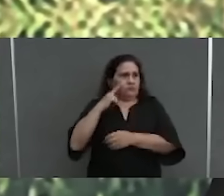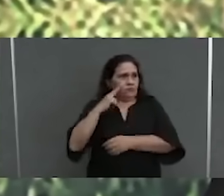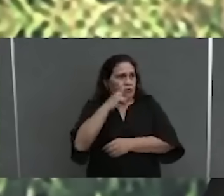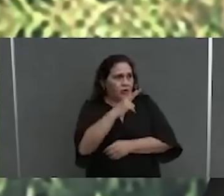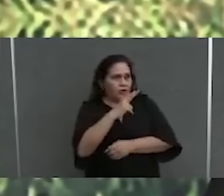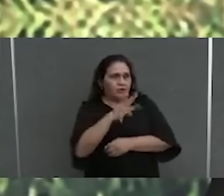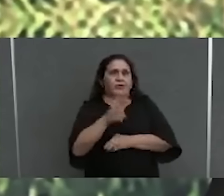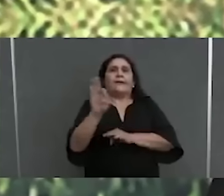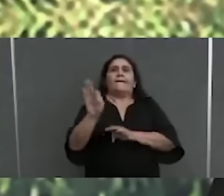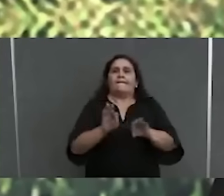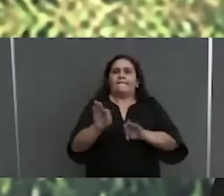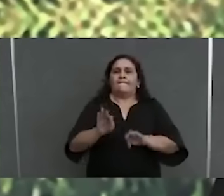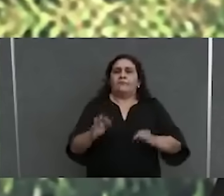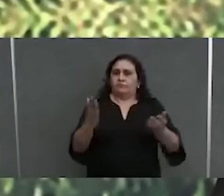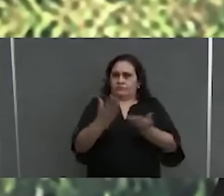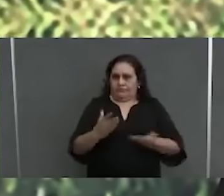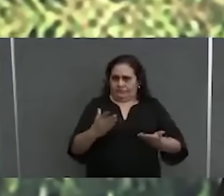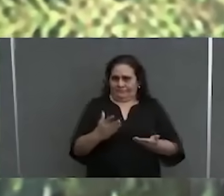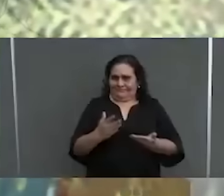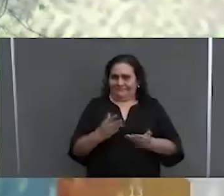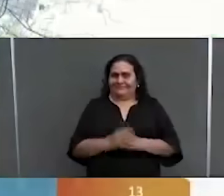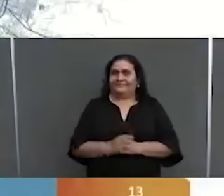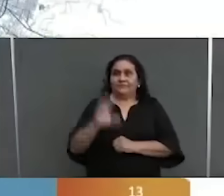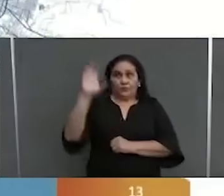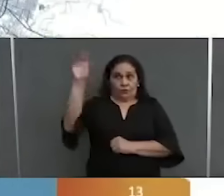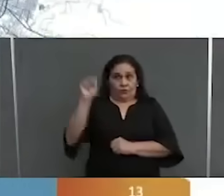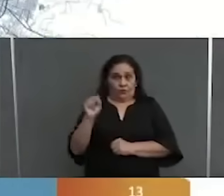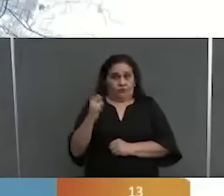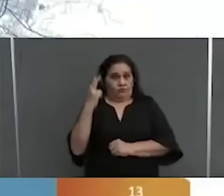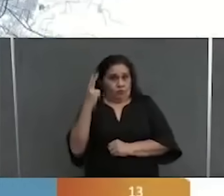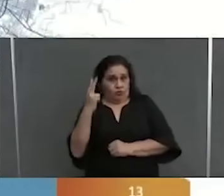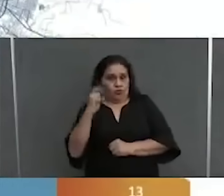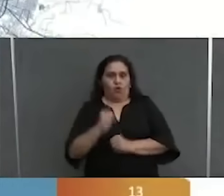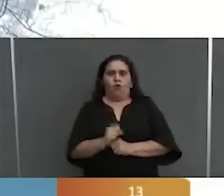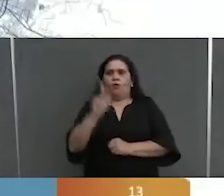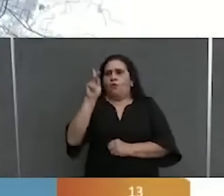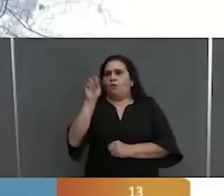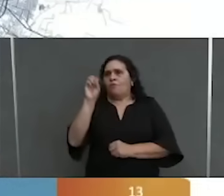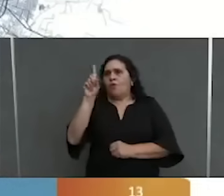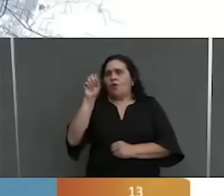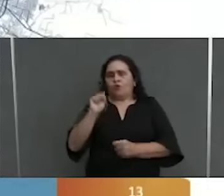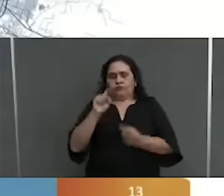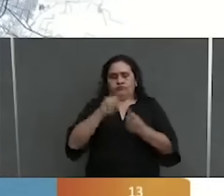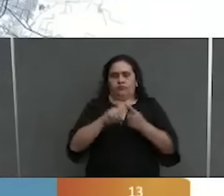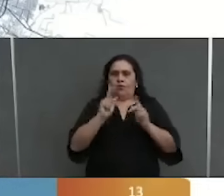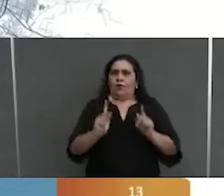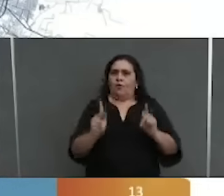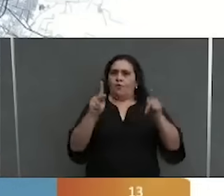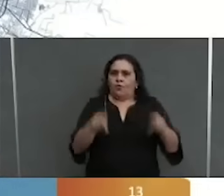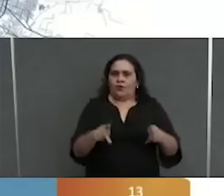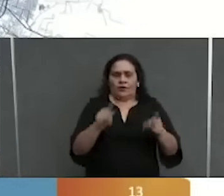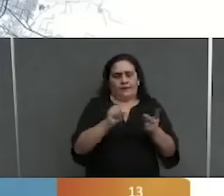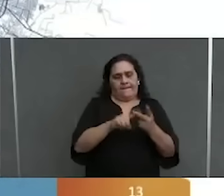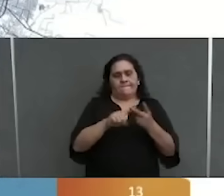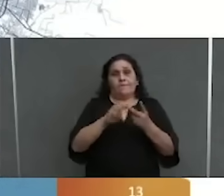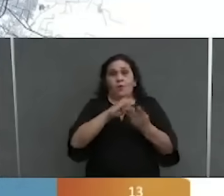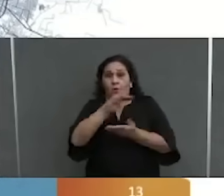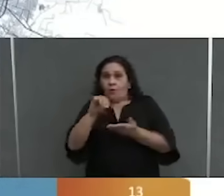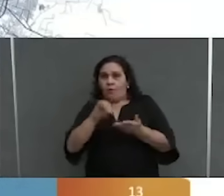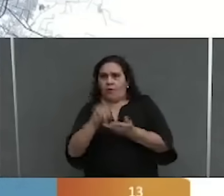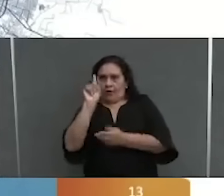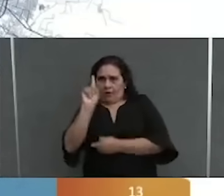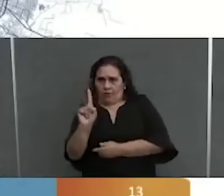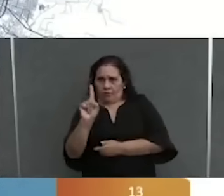Y bueno, pues lo que se logró es gestionar 2 polos industriales, Progreso 1 y Mérida 1, donde, bien